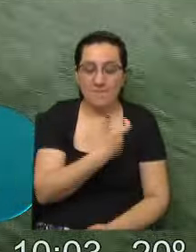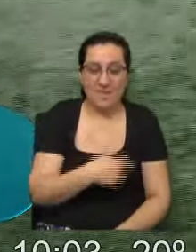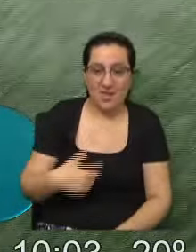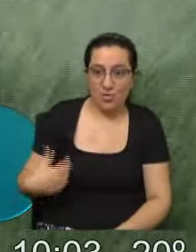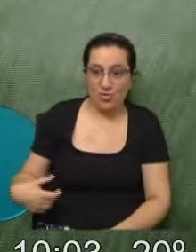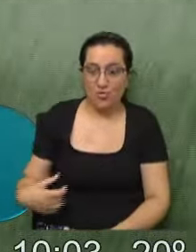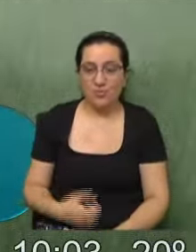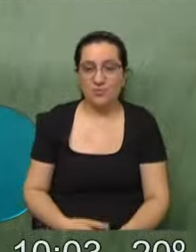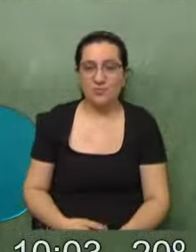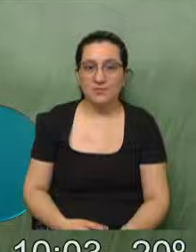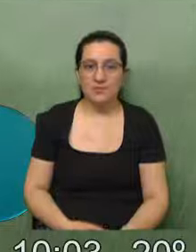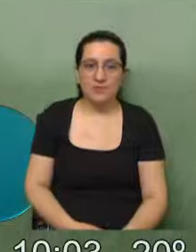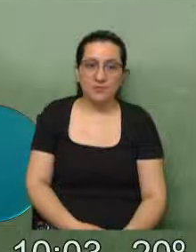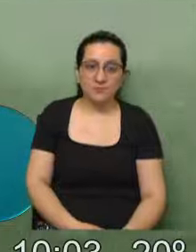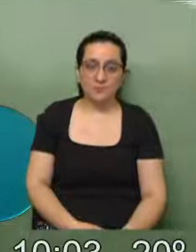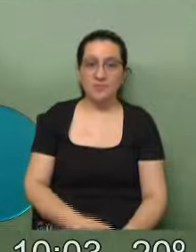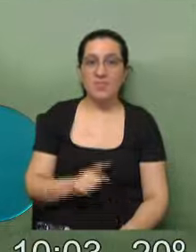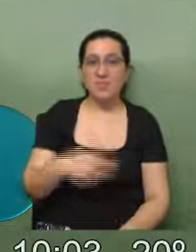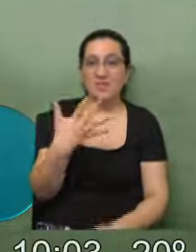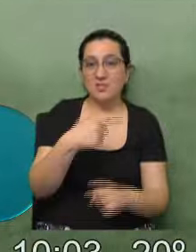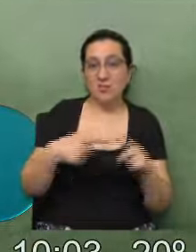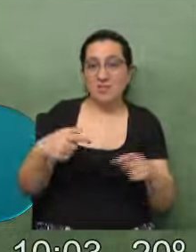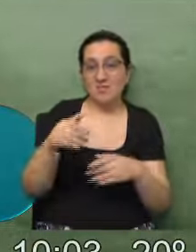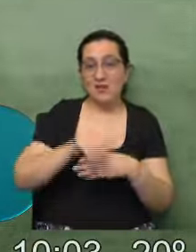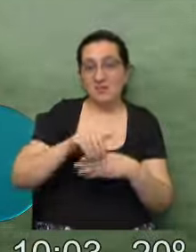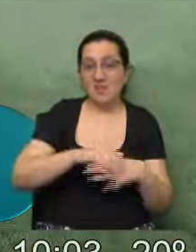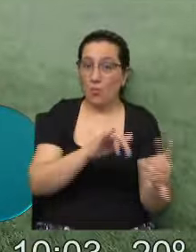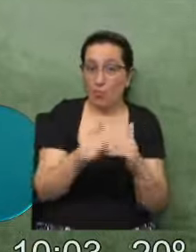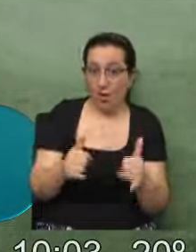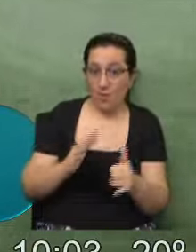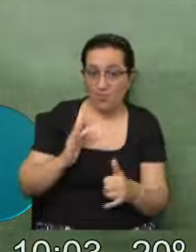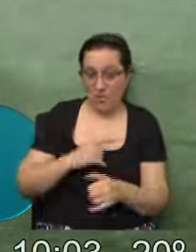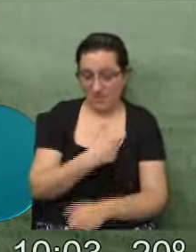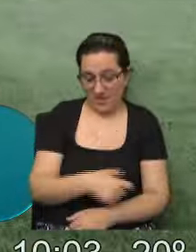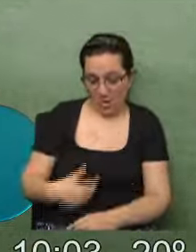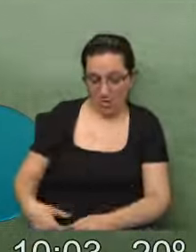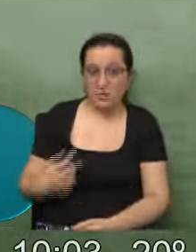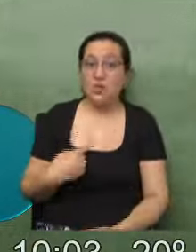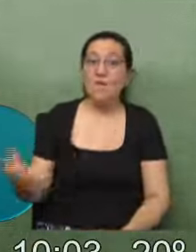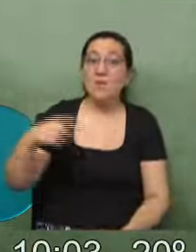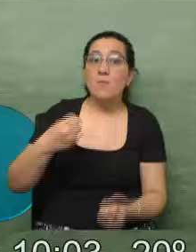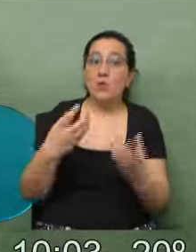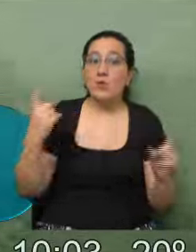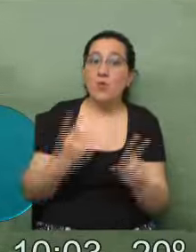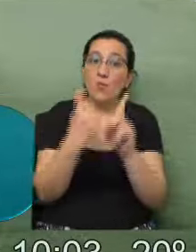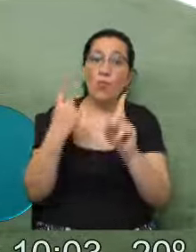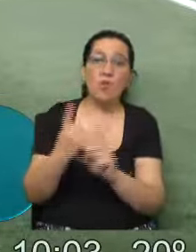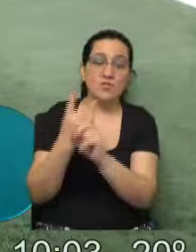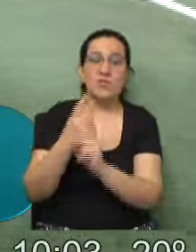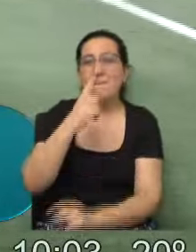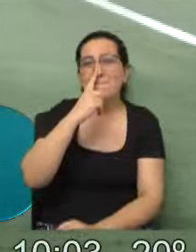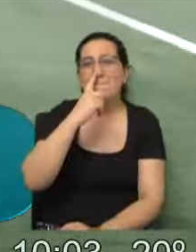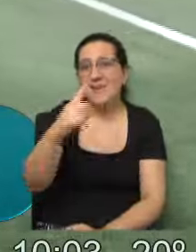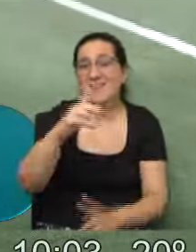principal aquí entrenan luego de las 5:30 de la tarde y yo me vine acá Marcelo porque hay un encuentro de 1